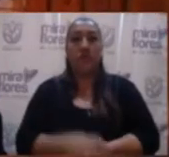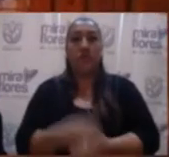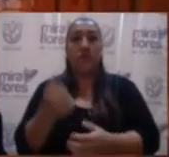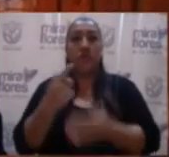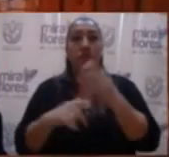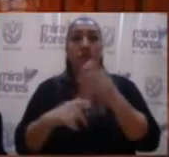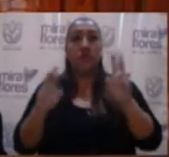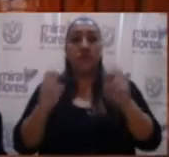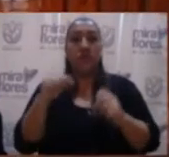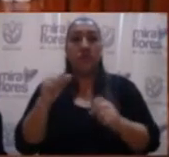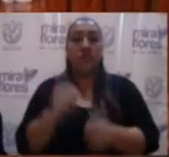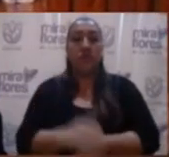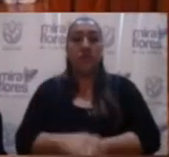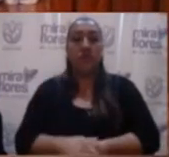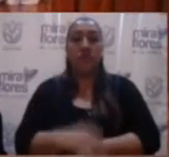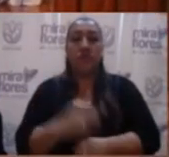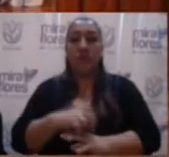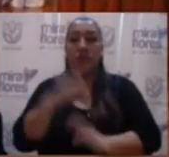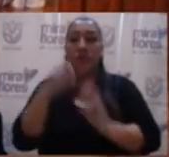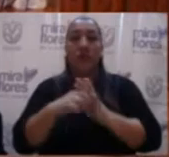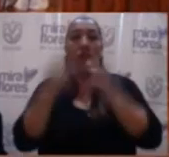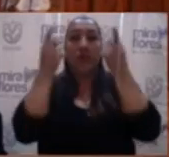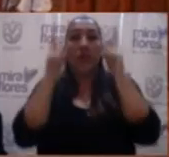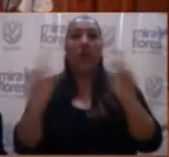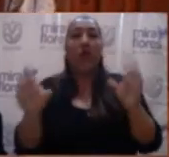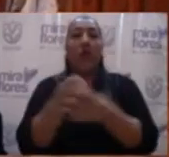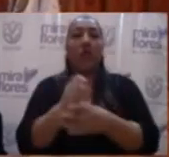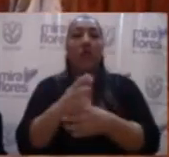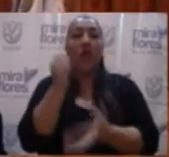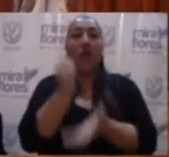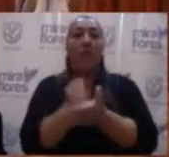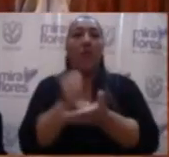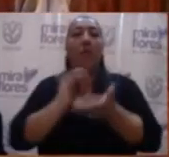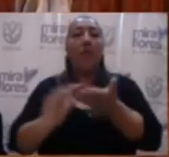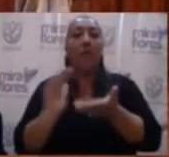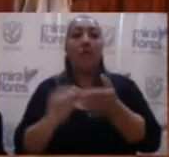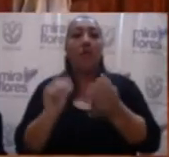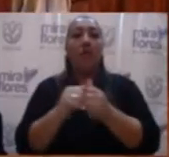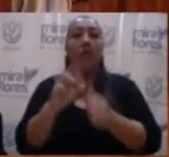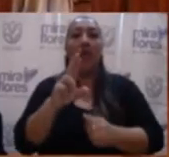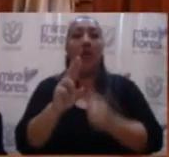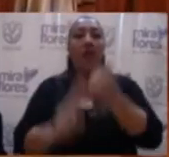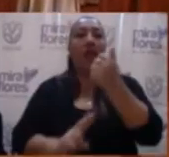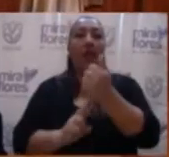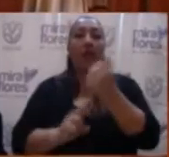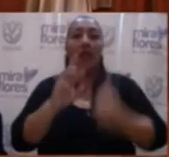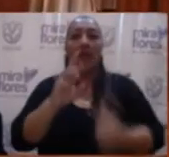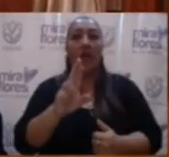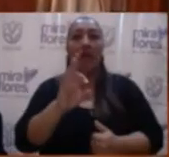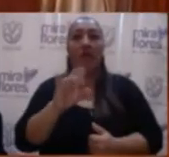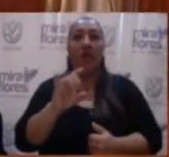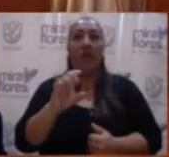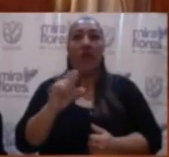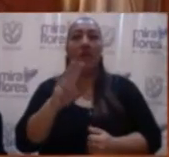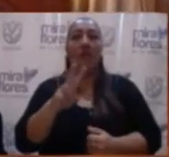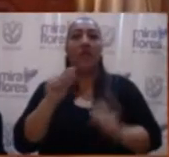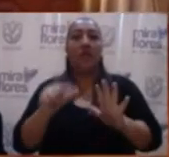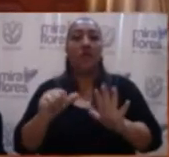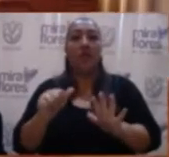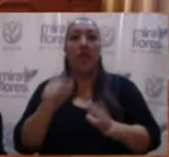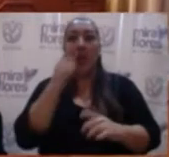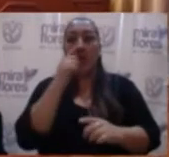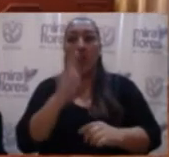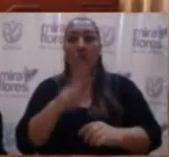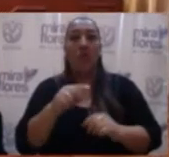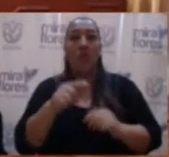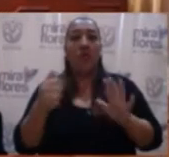tema? Sí, señor alcalde. Proyecto de acuerdo de Consejo que aprueba la licencia solicitada por la regidora Franca Rey Camino del 26 de julio al 4